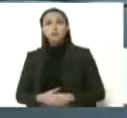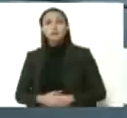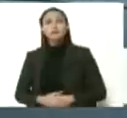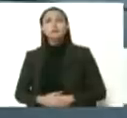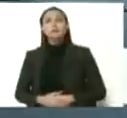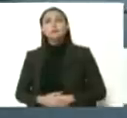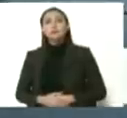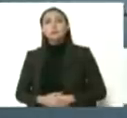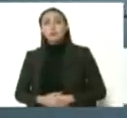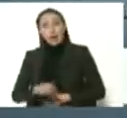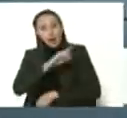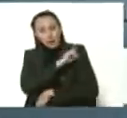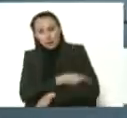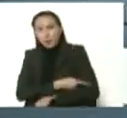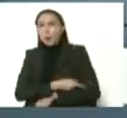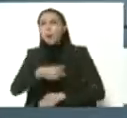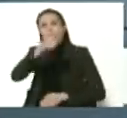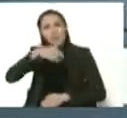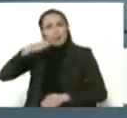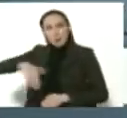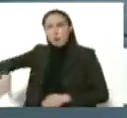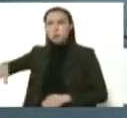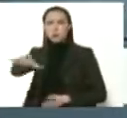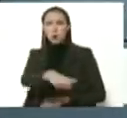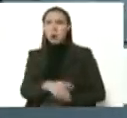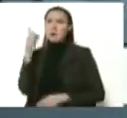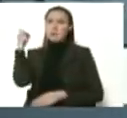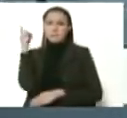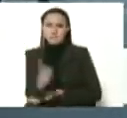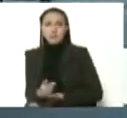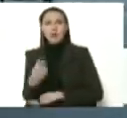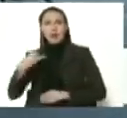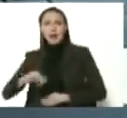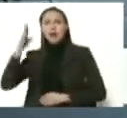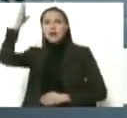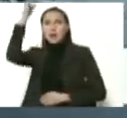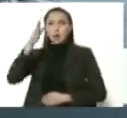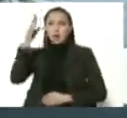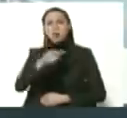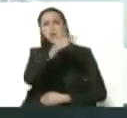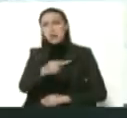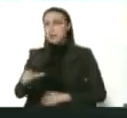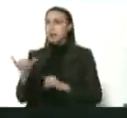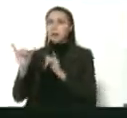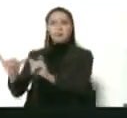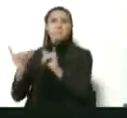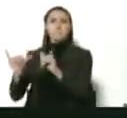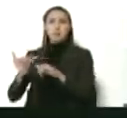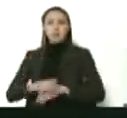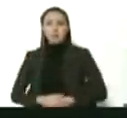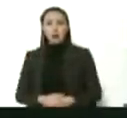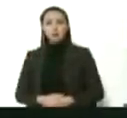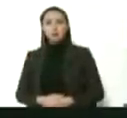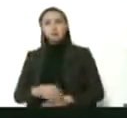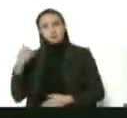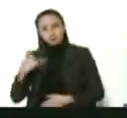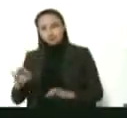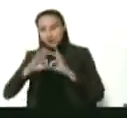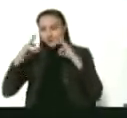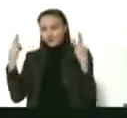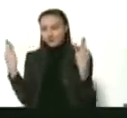columnas de un poder ciudadano, de un poder popular, del poder de la conciencia de la gente, del poder de la conciencia de la